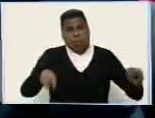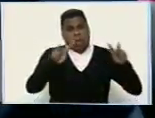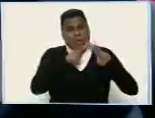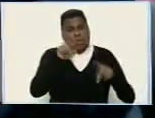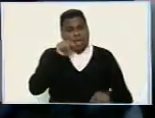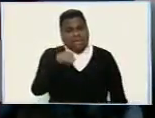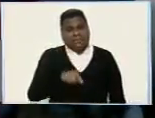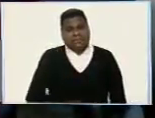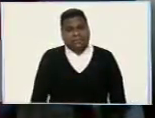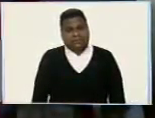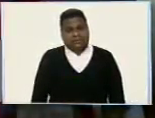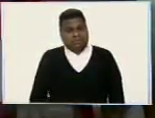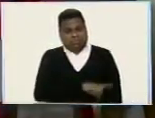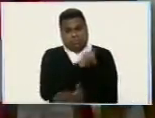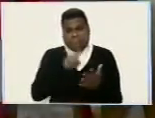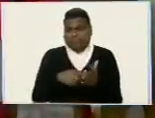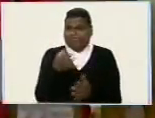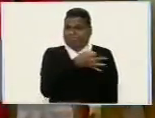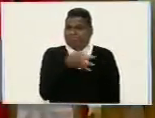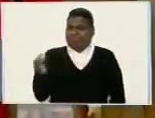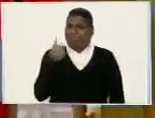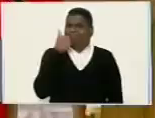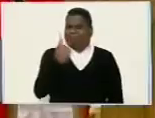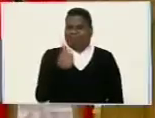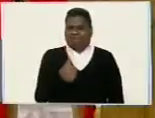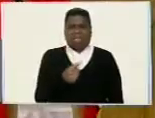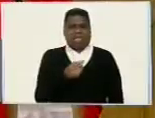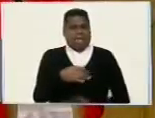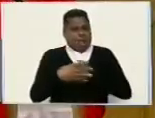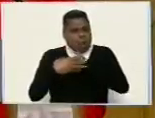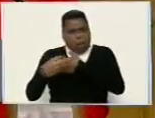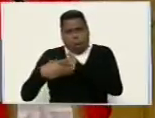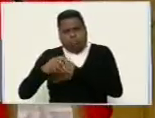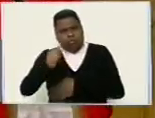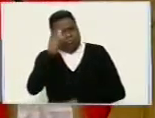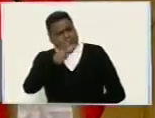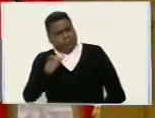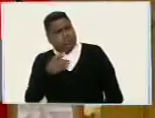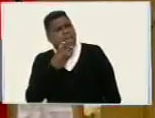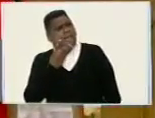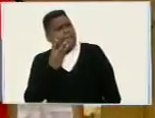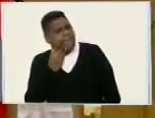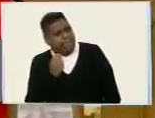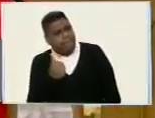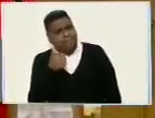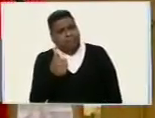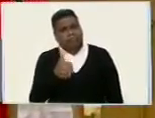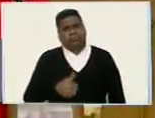ahí intactos. Ejemplo, además, a seguir.